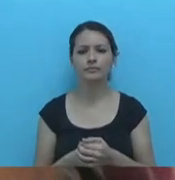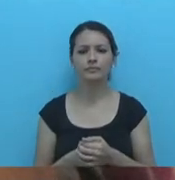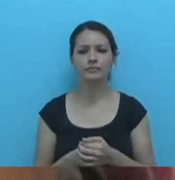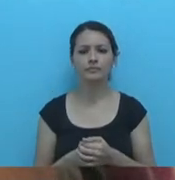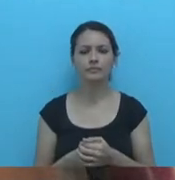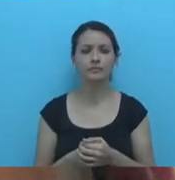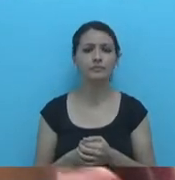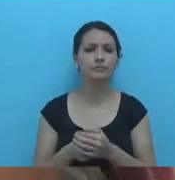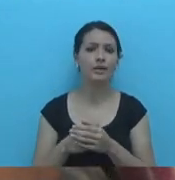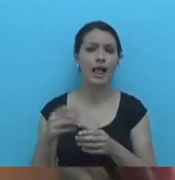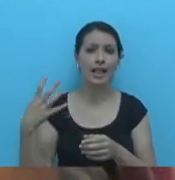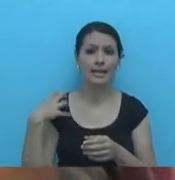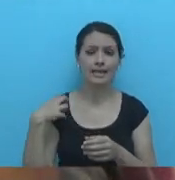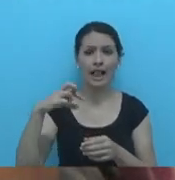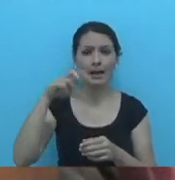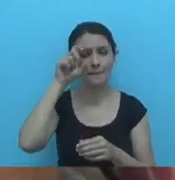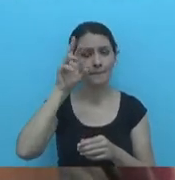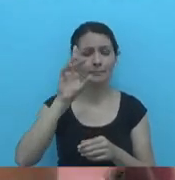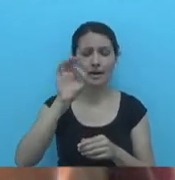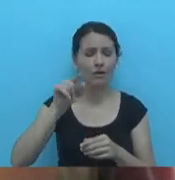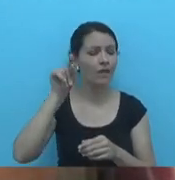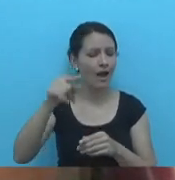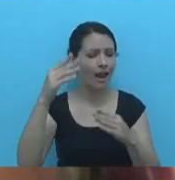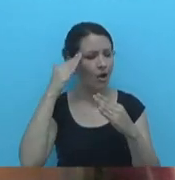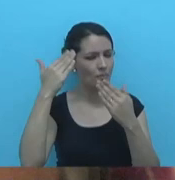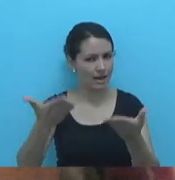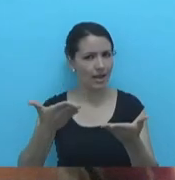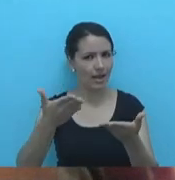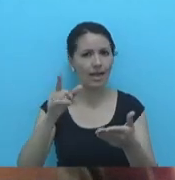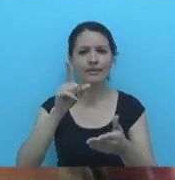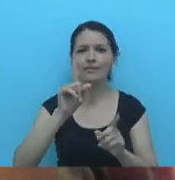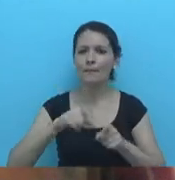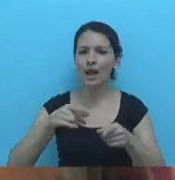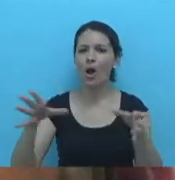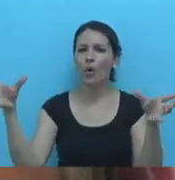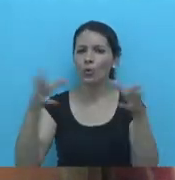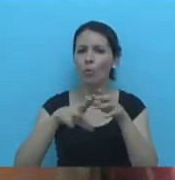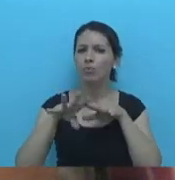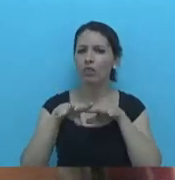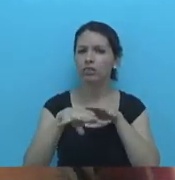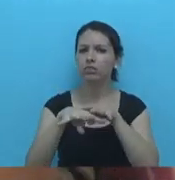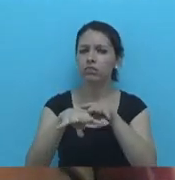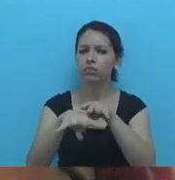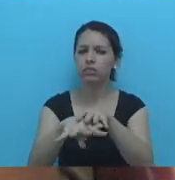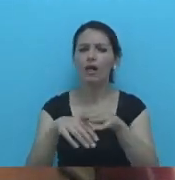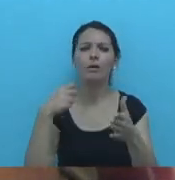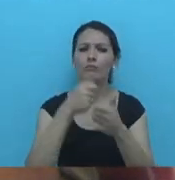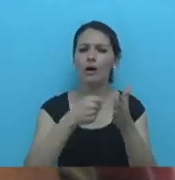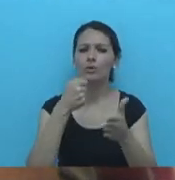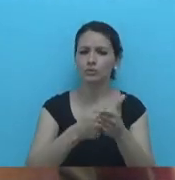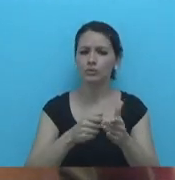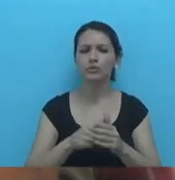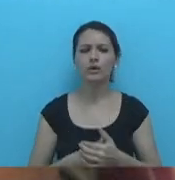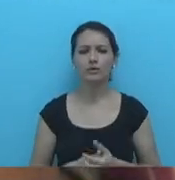que es el general Perón, vaya para él el homenaje y para toda esa militancia que logró superar barreras, luchar contra dictaduras y proscripciones y